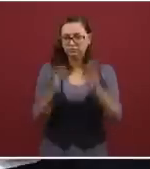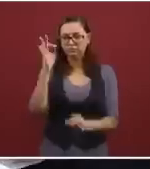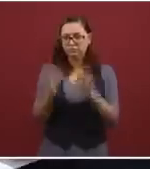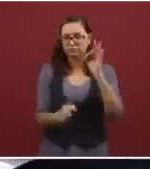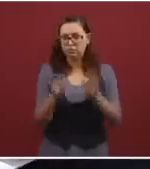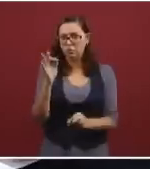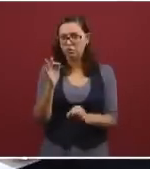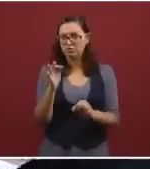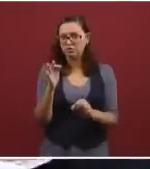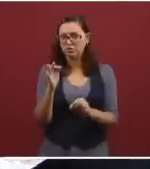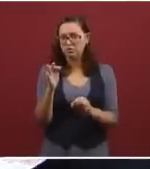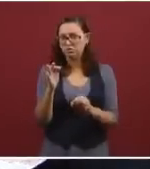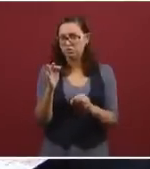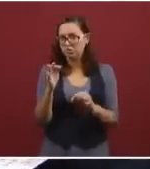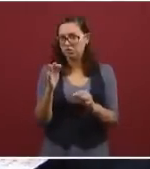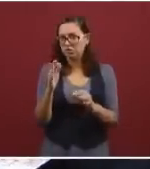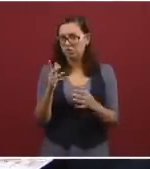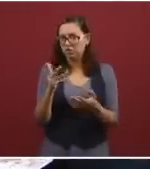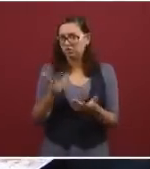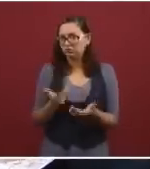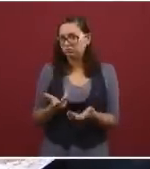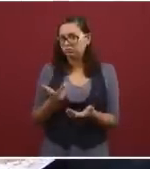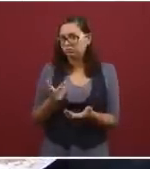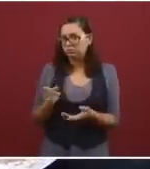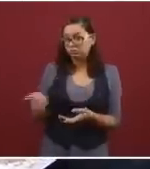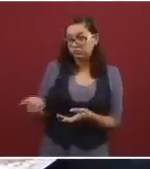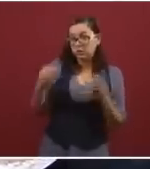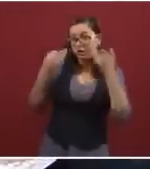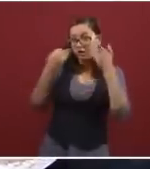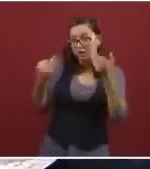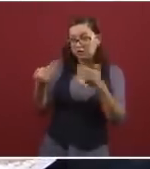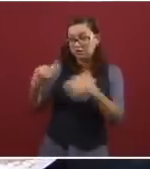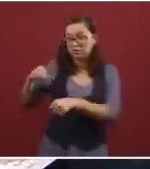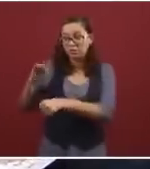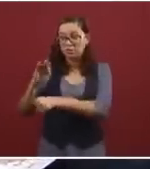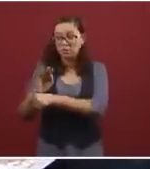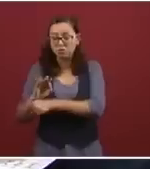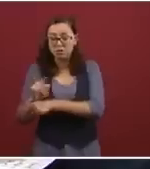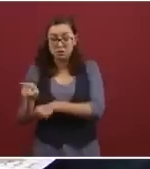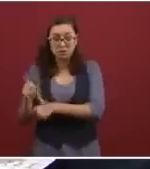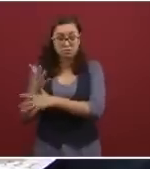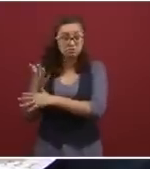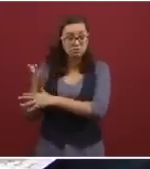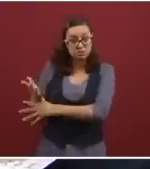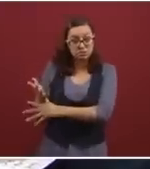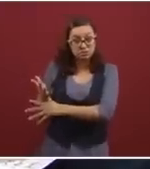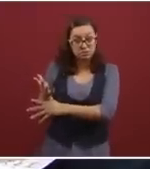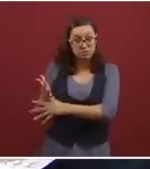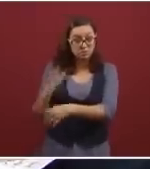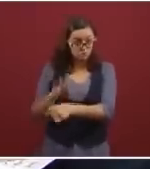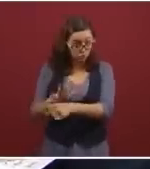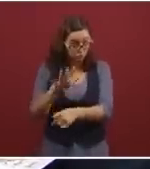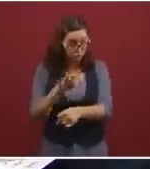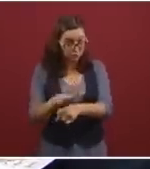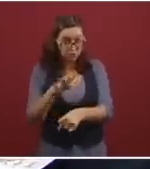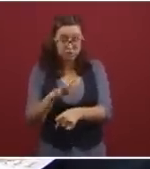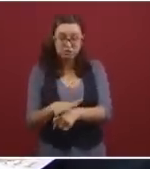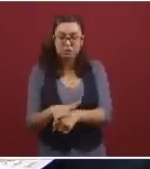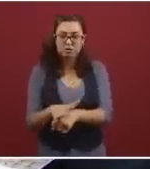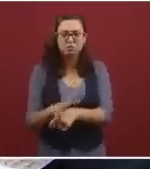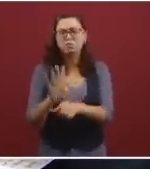dicho de testigos protegidos. Usted sabe que el programa ya se canceló, pero a ellos lo siguen obligando